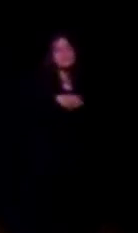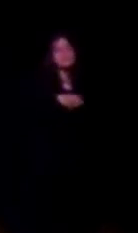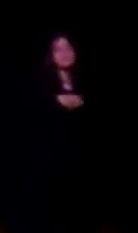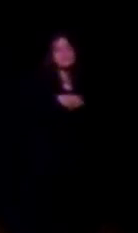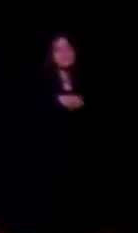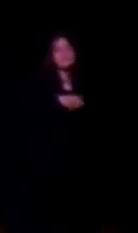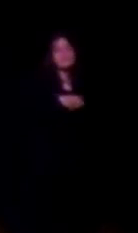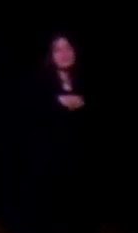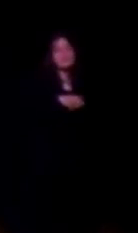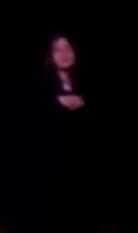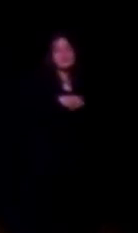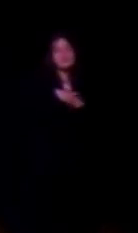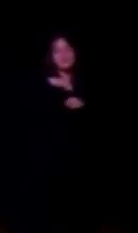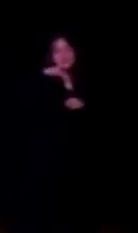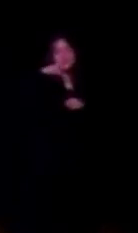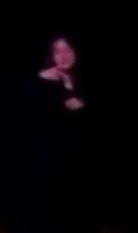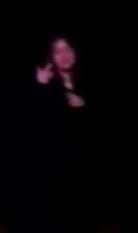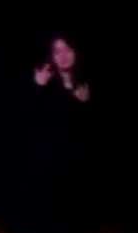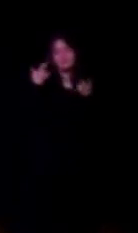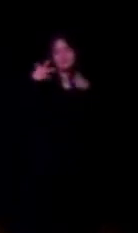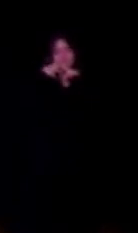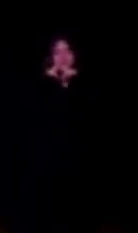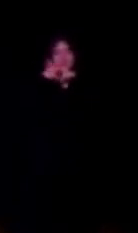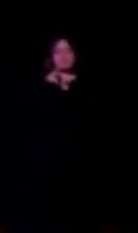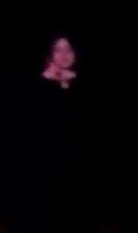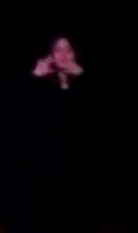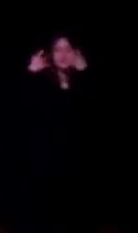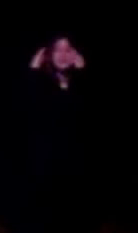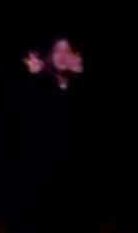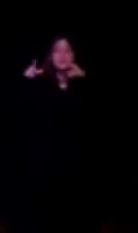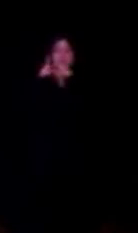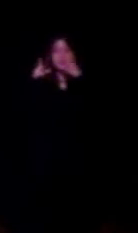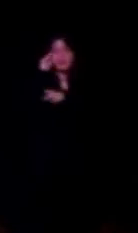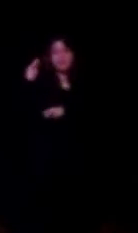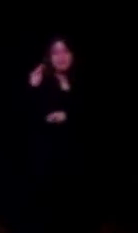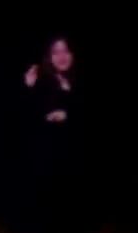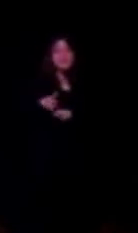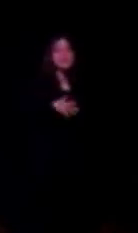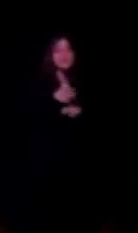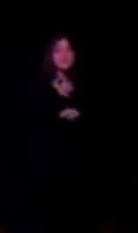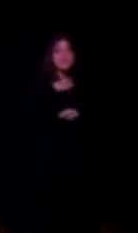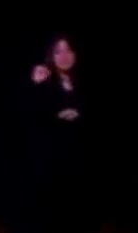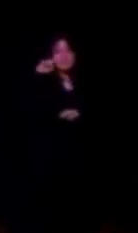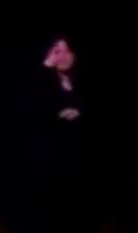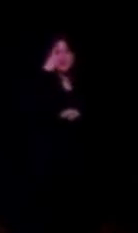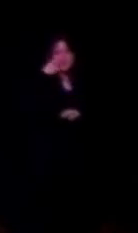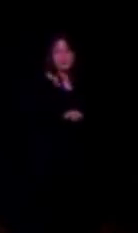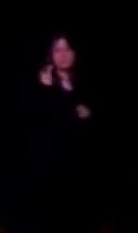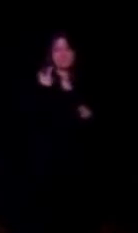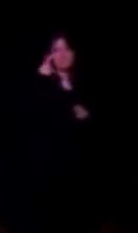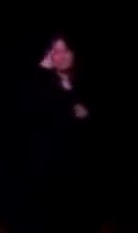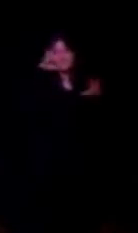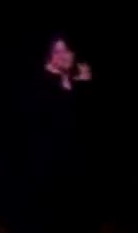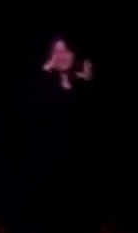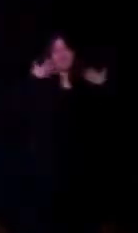de atención social etcétera por lo tanto este es mi primer aprendizaje hay que hacer un plan